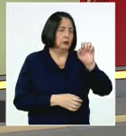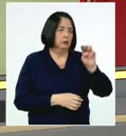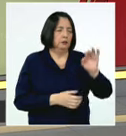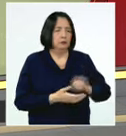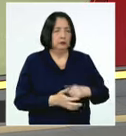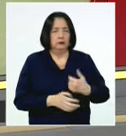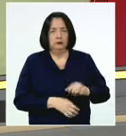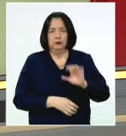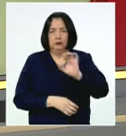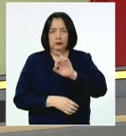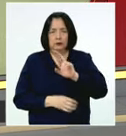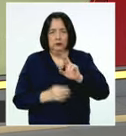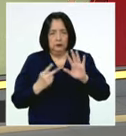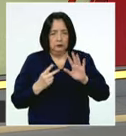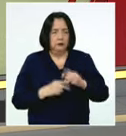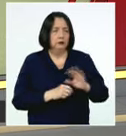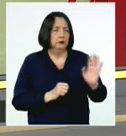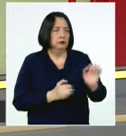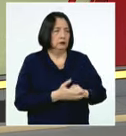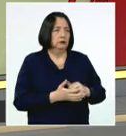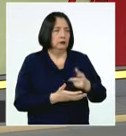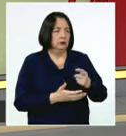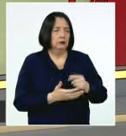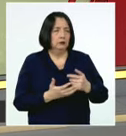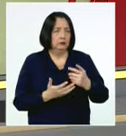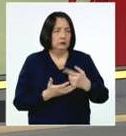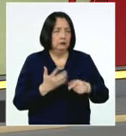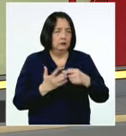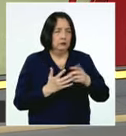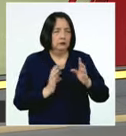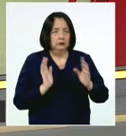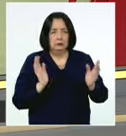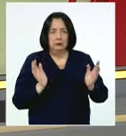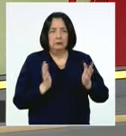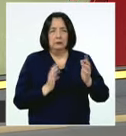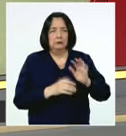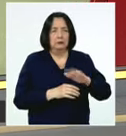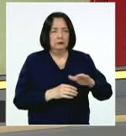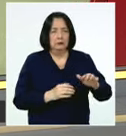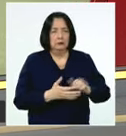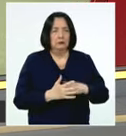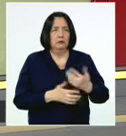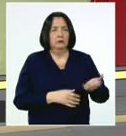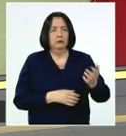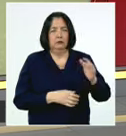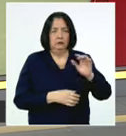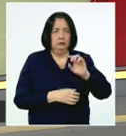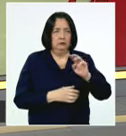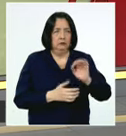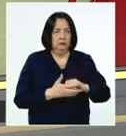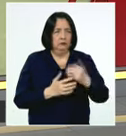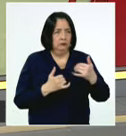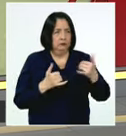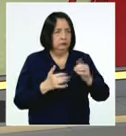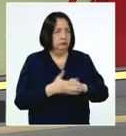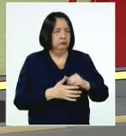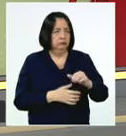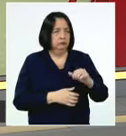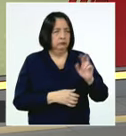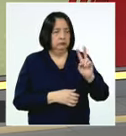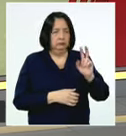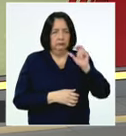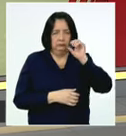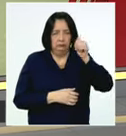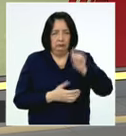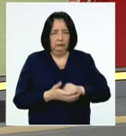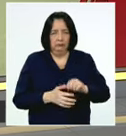Cristiano Ronaldo, el ídolo y quien era su hincha de pequeño, como era Mbappé de Cristiano Ronaldo. Es un partidazo viernes mañana